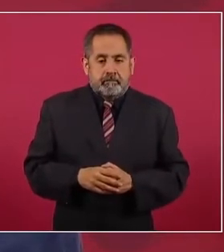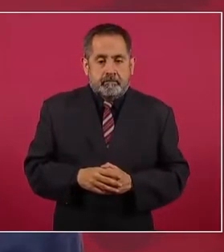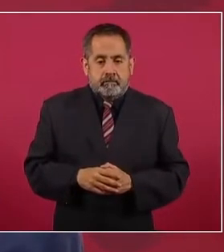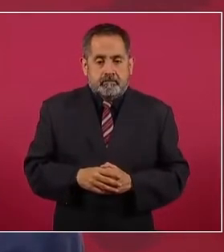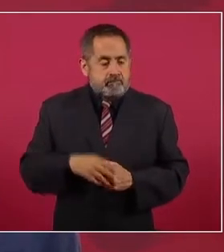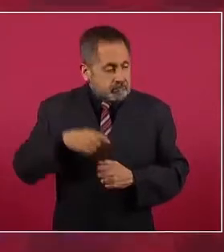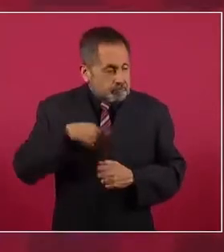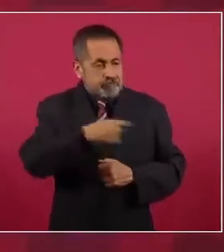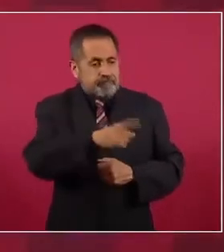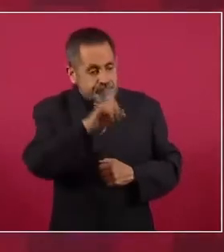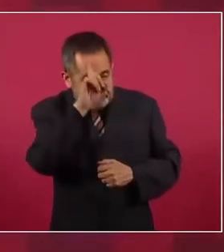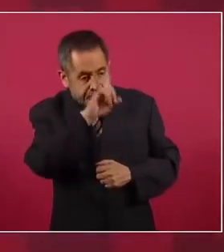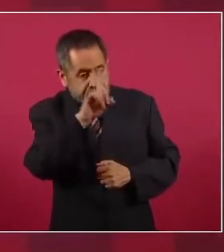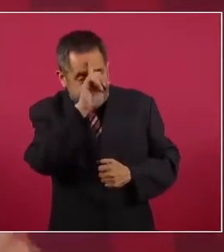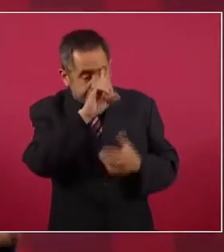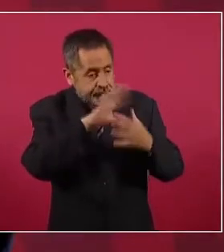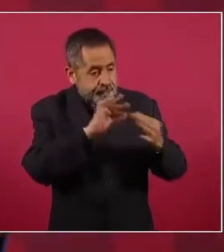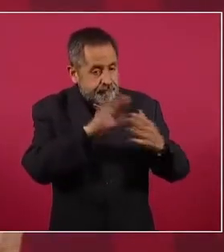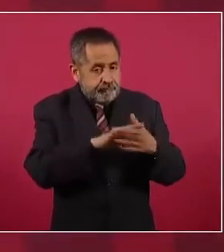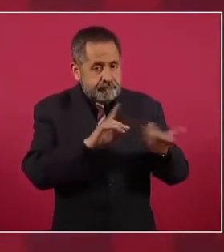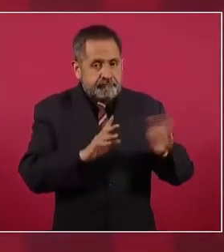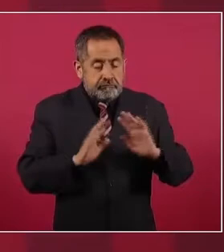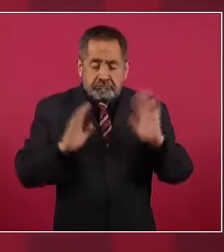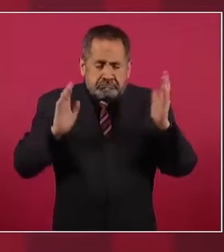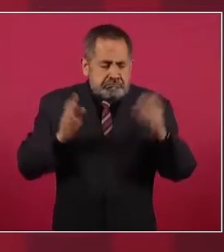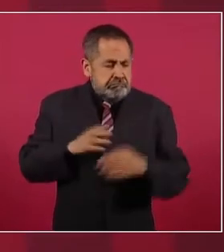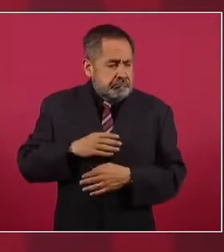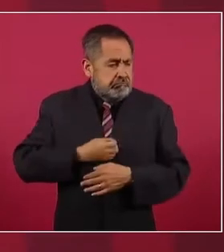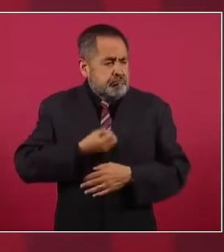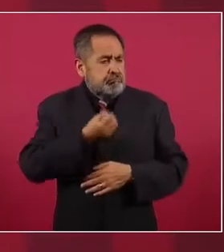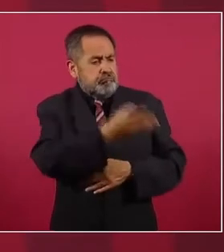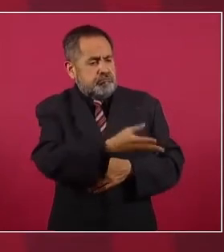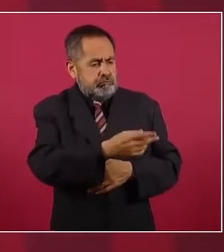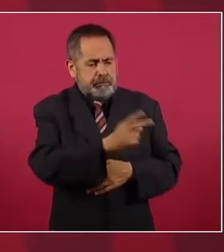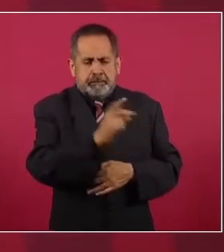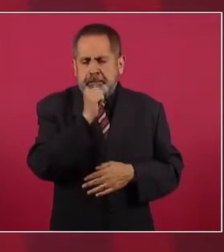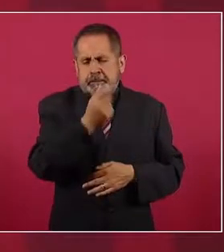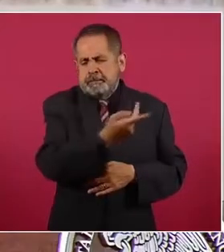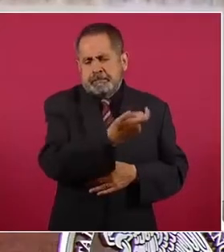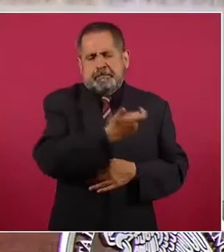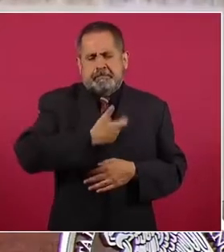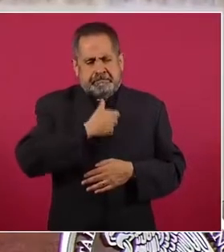Les doy consejos que no causan honorarios